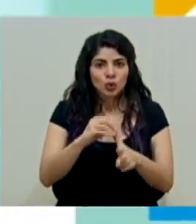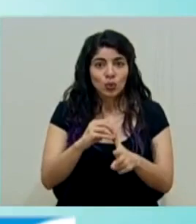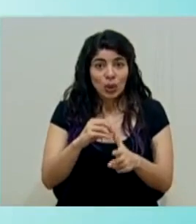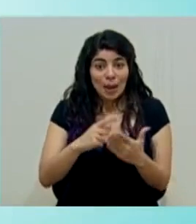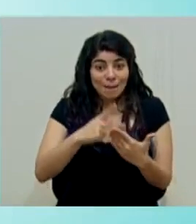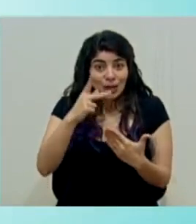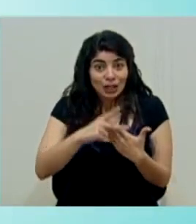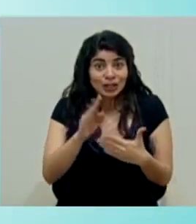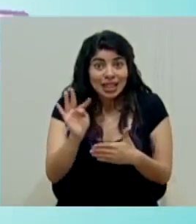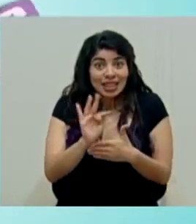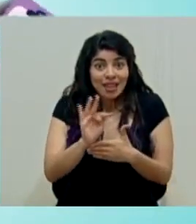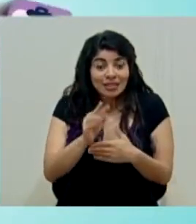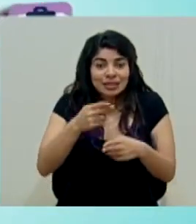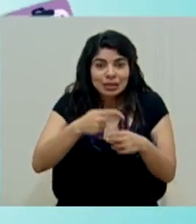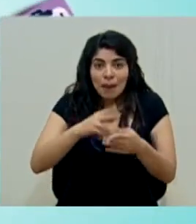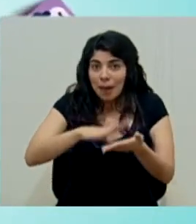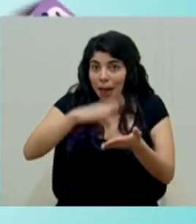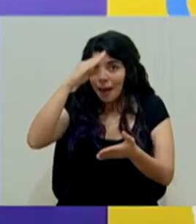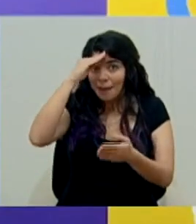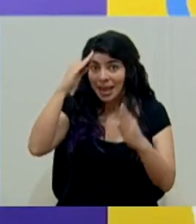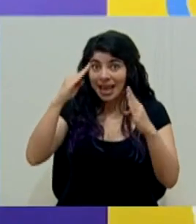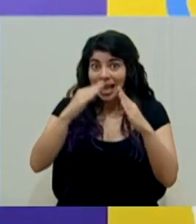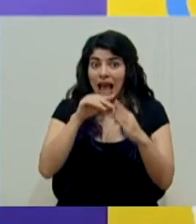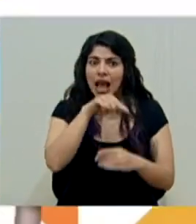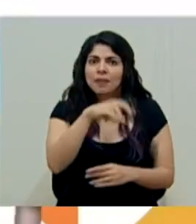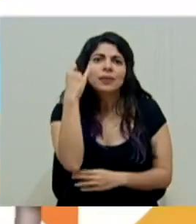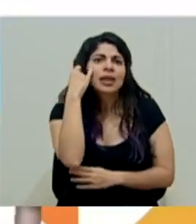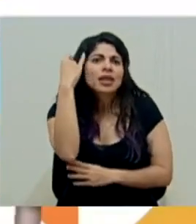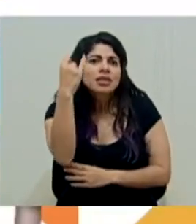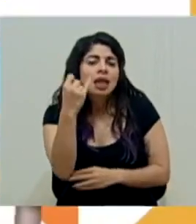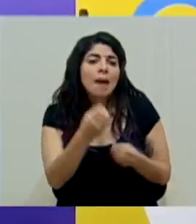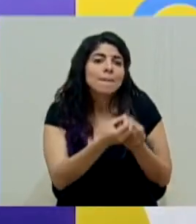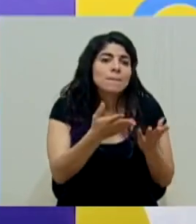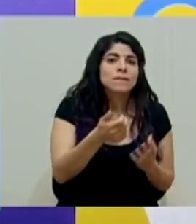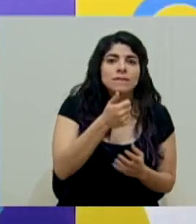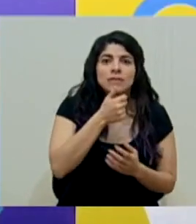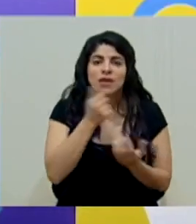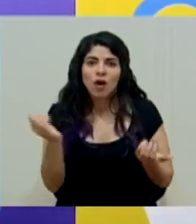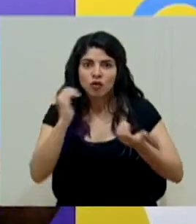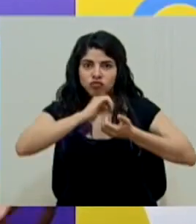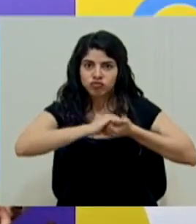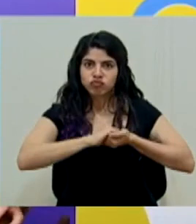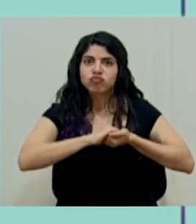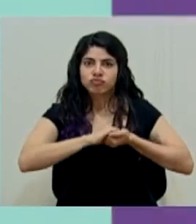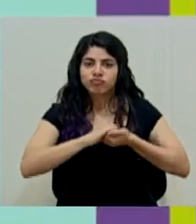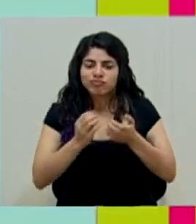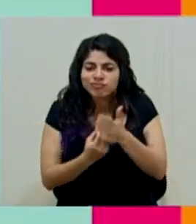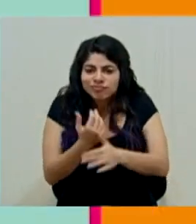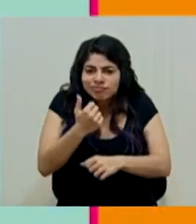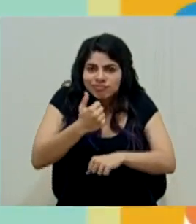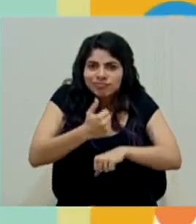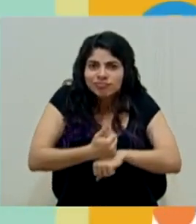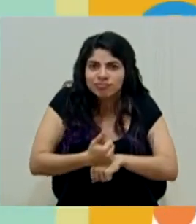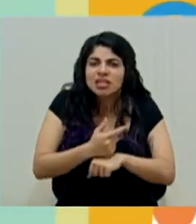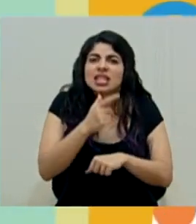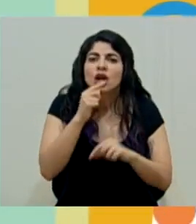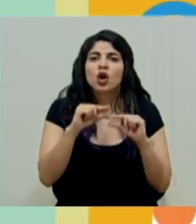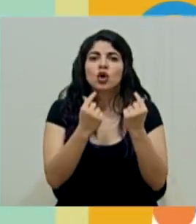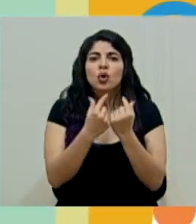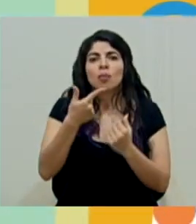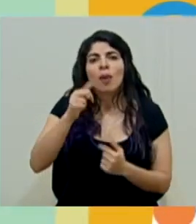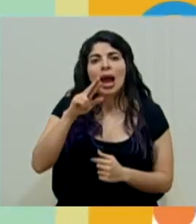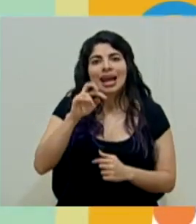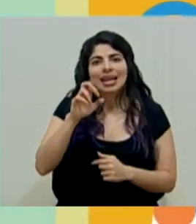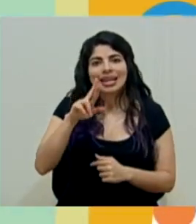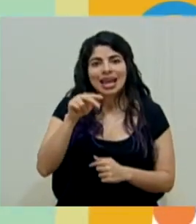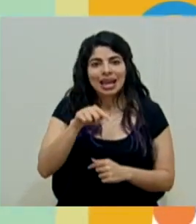proyecto televisivo Aprendo en Casa es una iniciativa público-privada, concebida y puesta en marcha por Grupo Garnier,